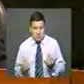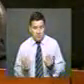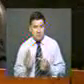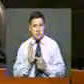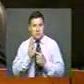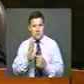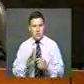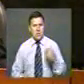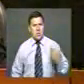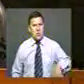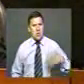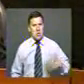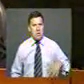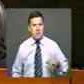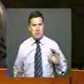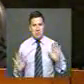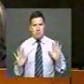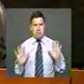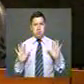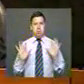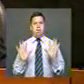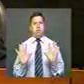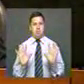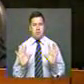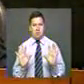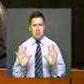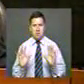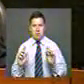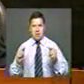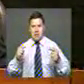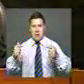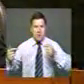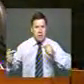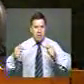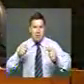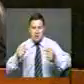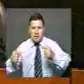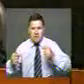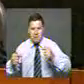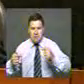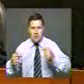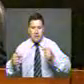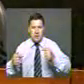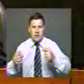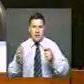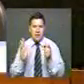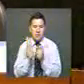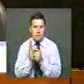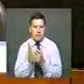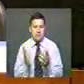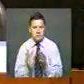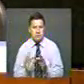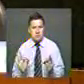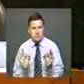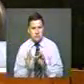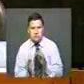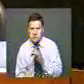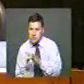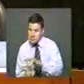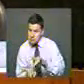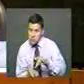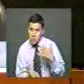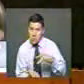Qué gran audiencia, qué gran debate. Debo destacar el respeto de los